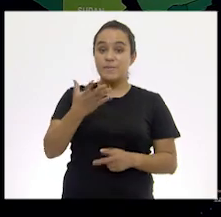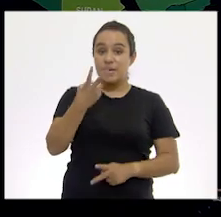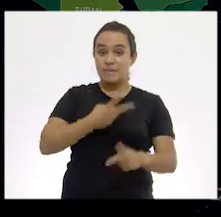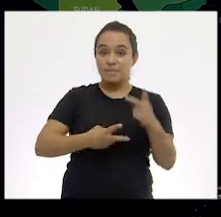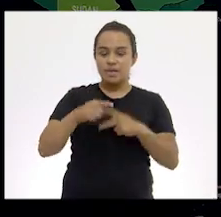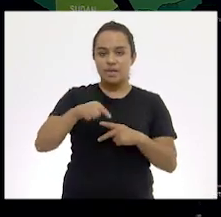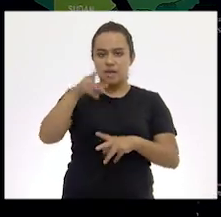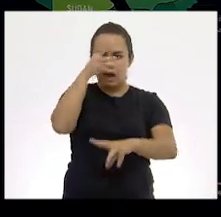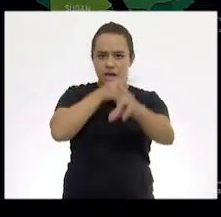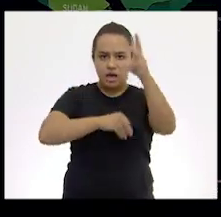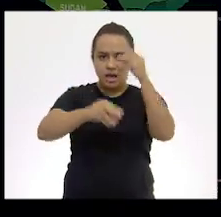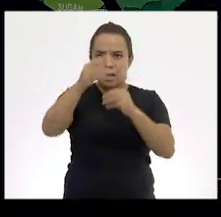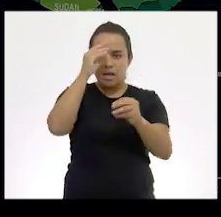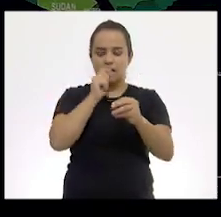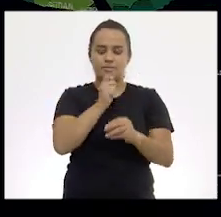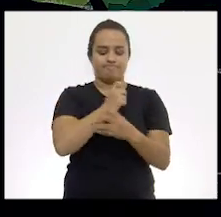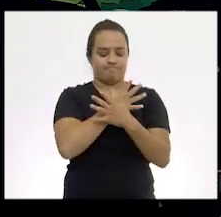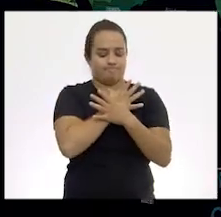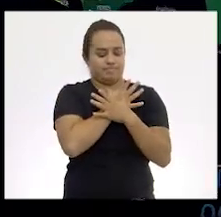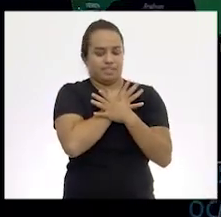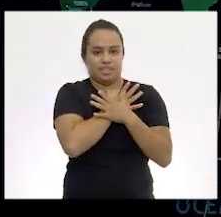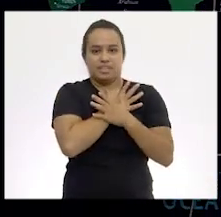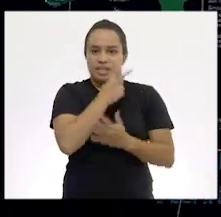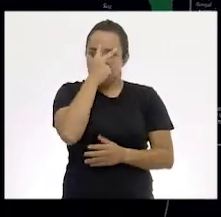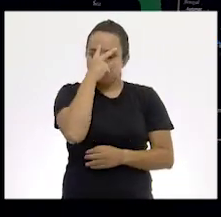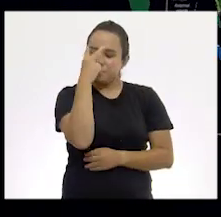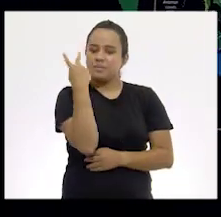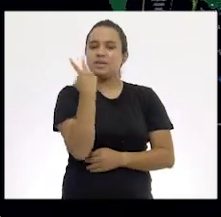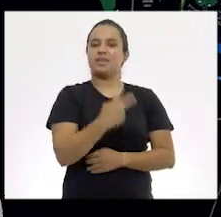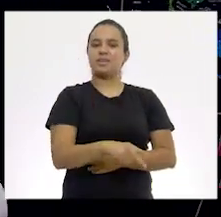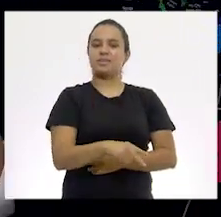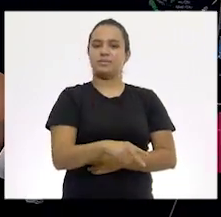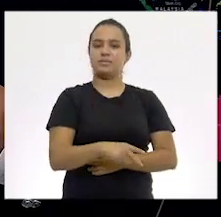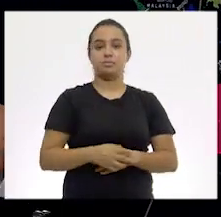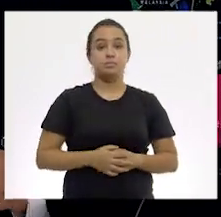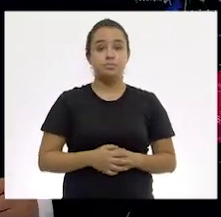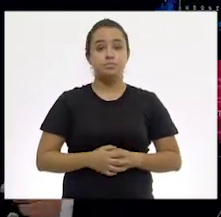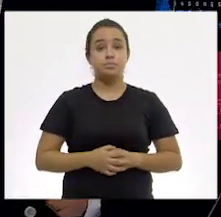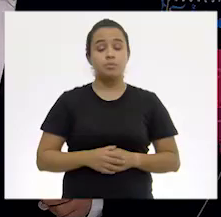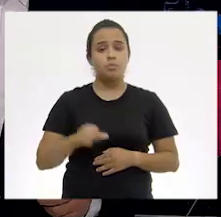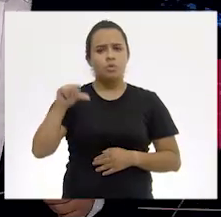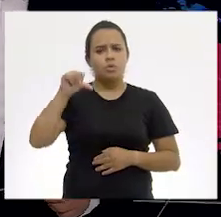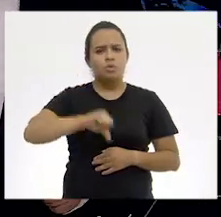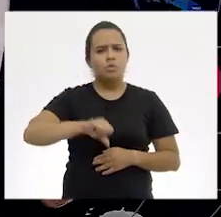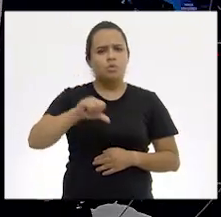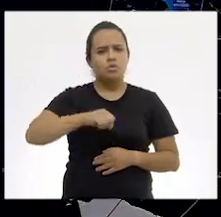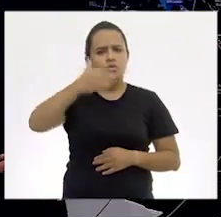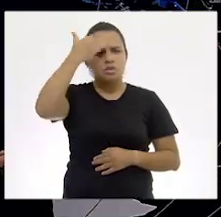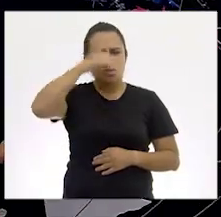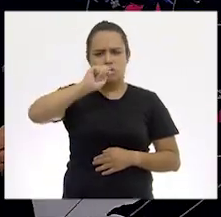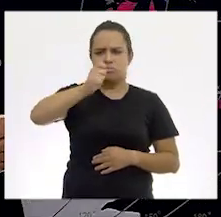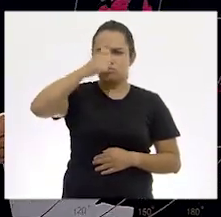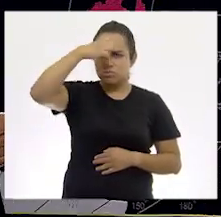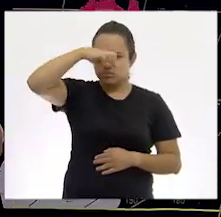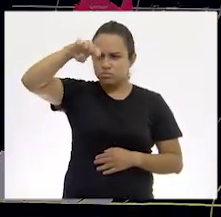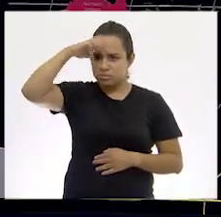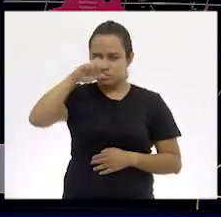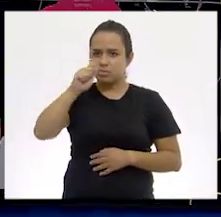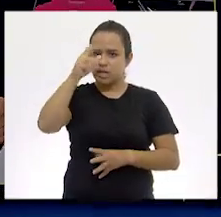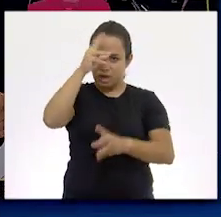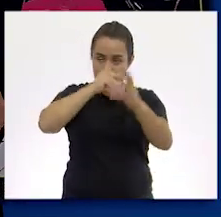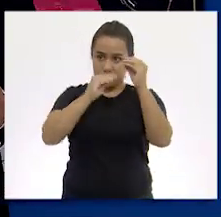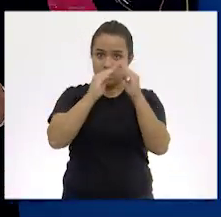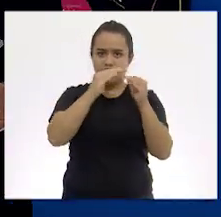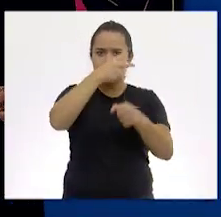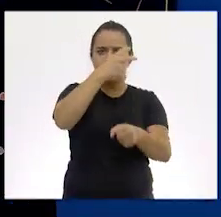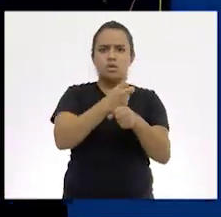Bienvenidos a Aprendiendo a Amar a México. Hoy conoceremos las experiencias durante Aprende en Casa